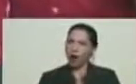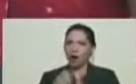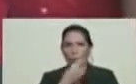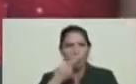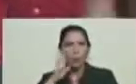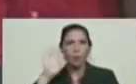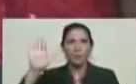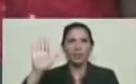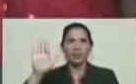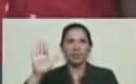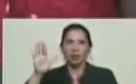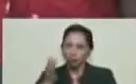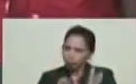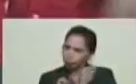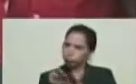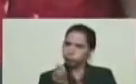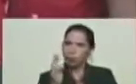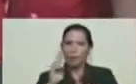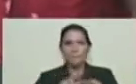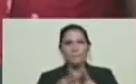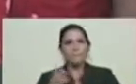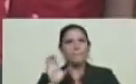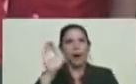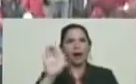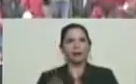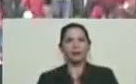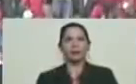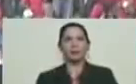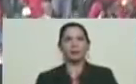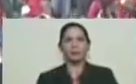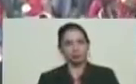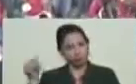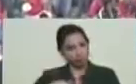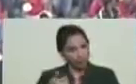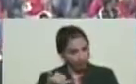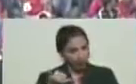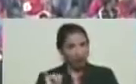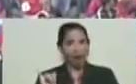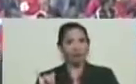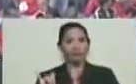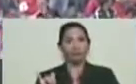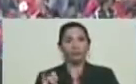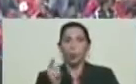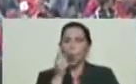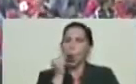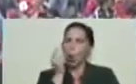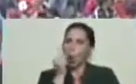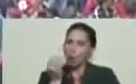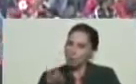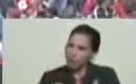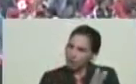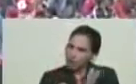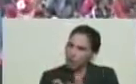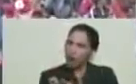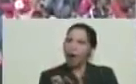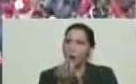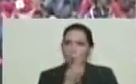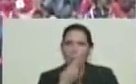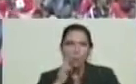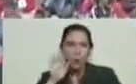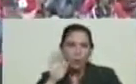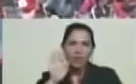compromiso, la lealtad con la patria. Y aquí tenemos a un hombre leal,